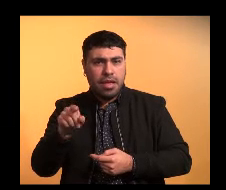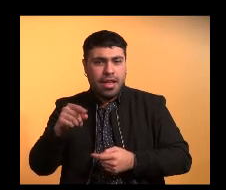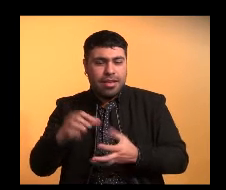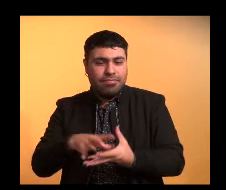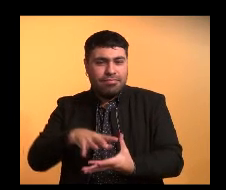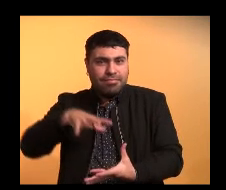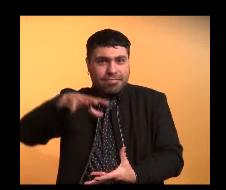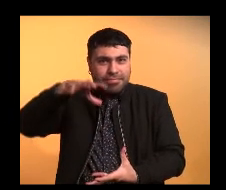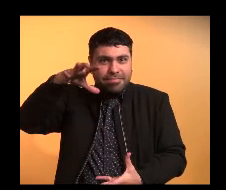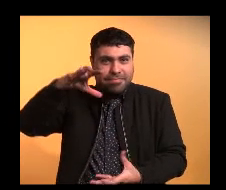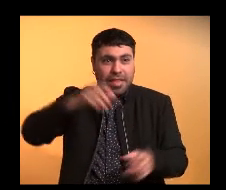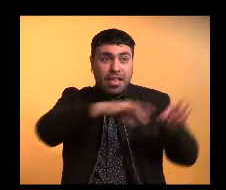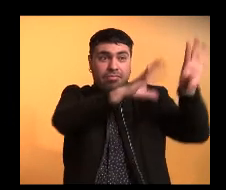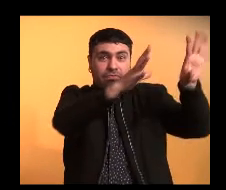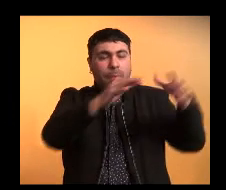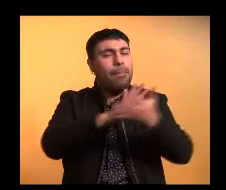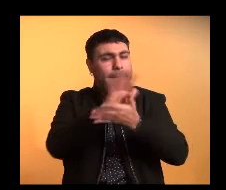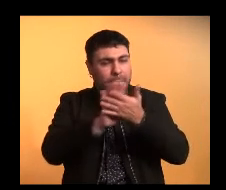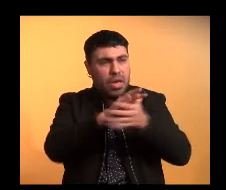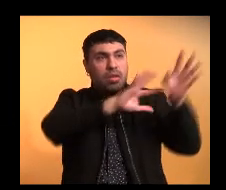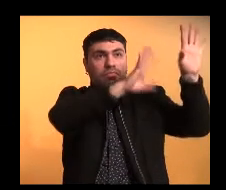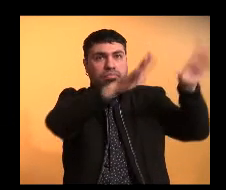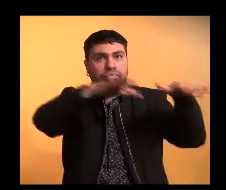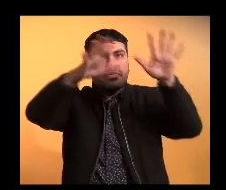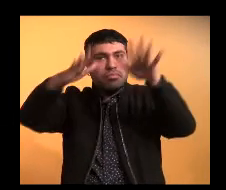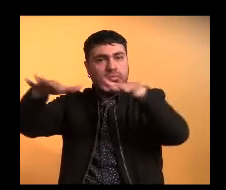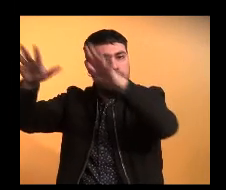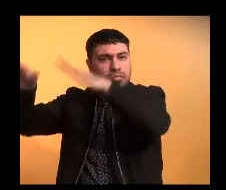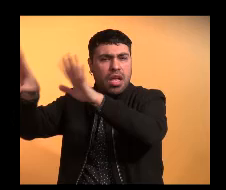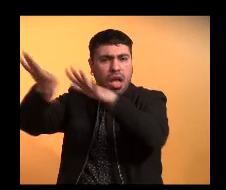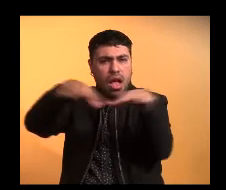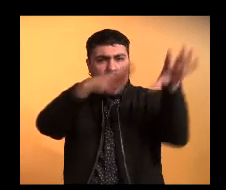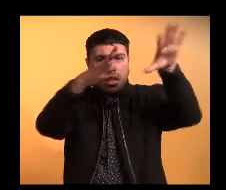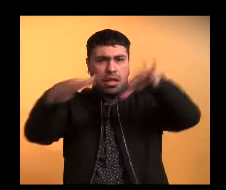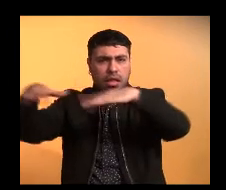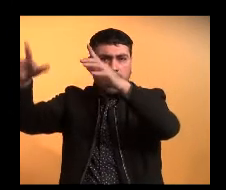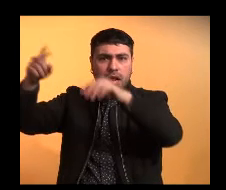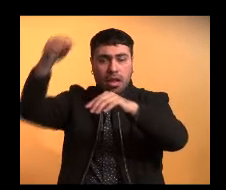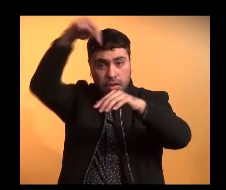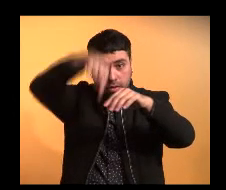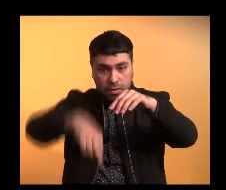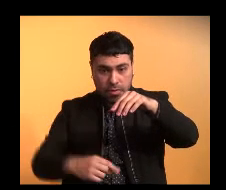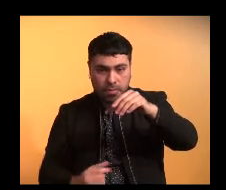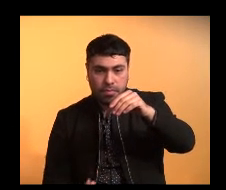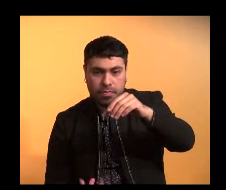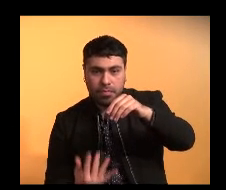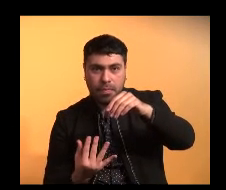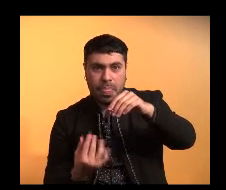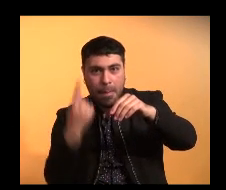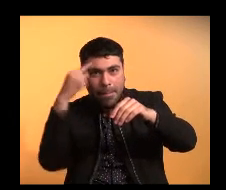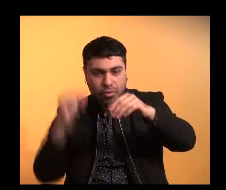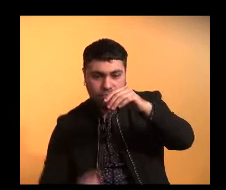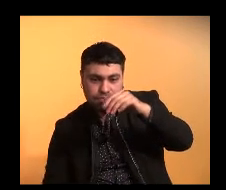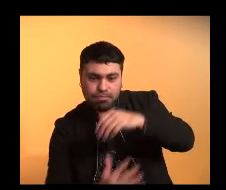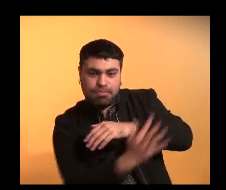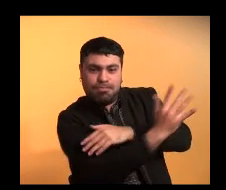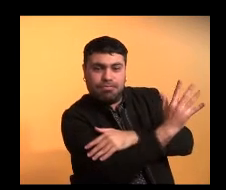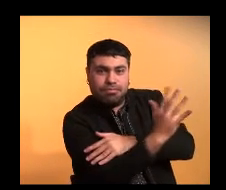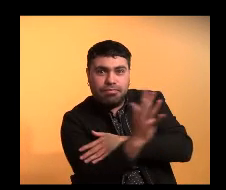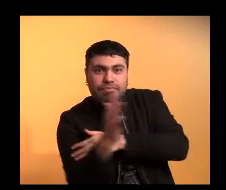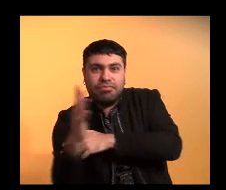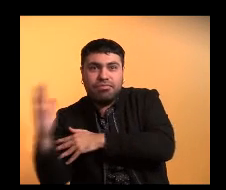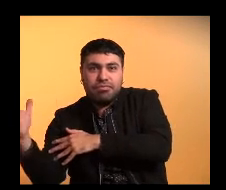submarinos, ¿ya? Y que están en gran parte del mundo, en las zonas azules. Estas líneas azules es los lugares donde uno puede encontrar bosques